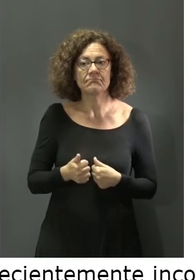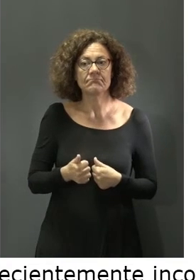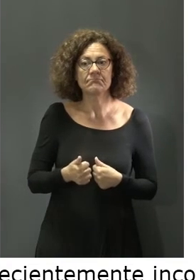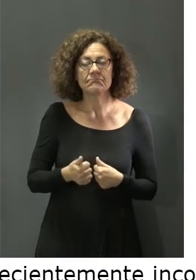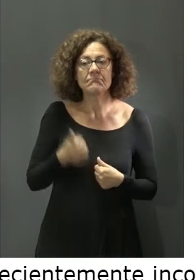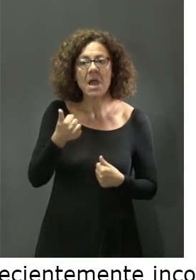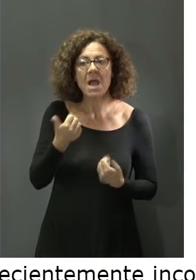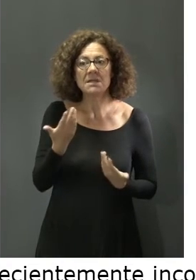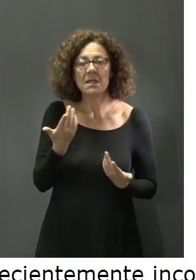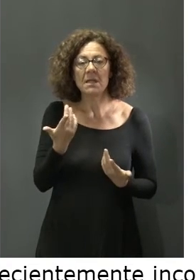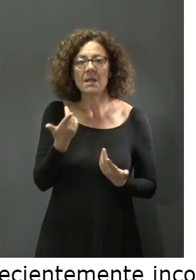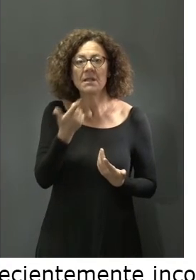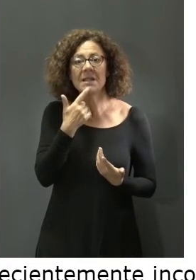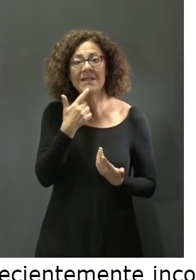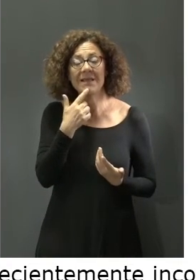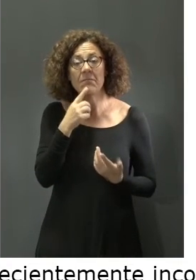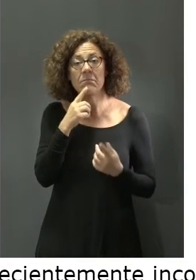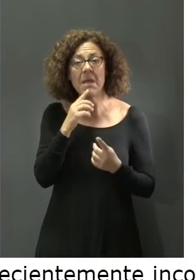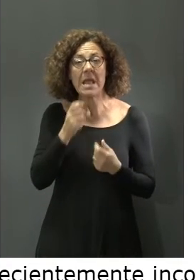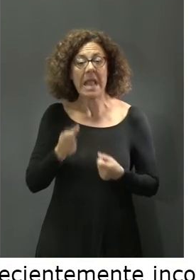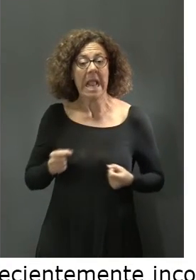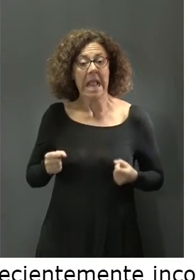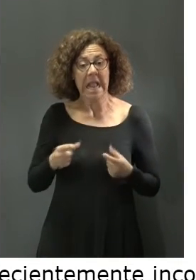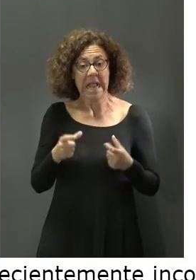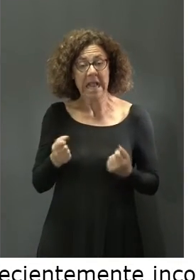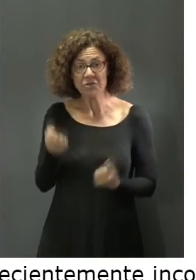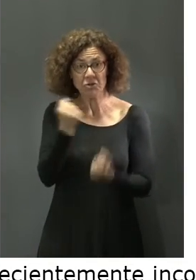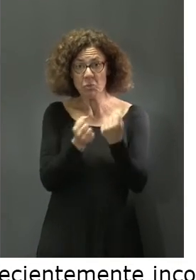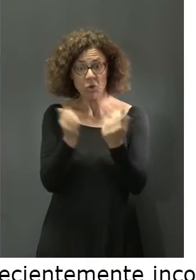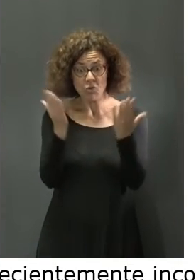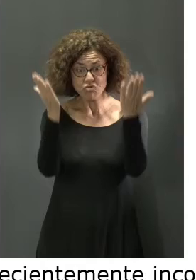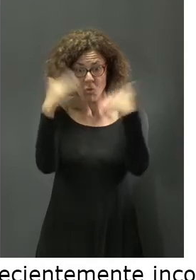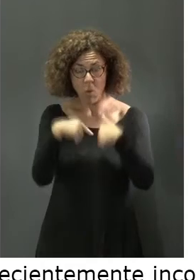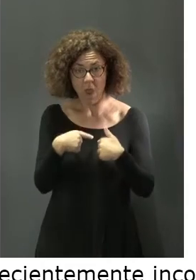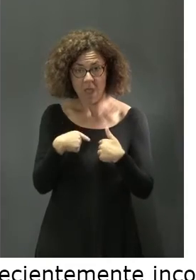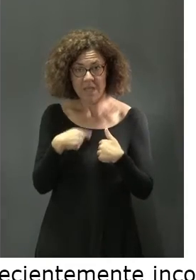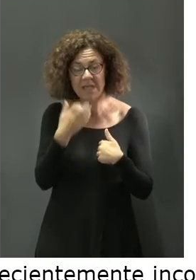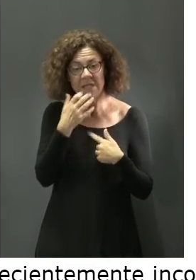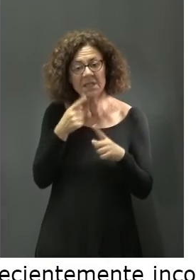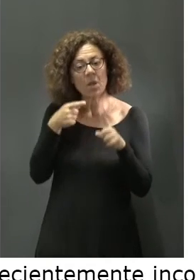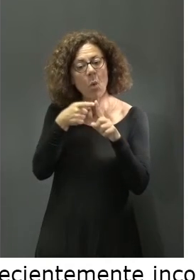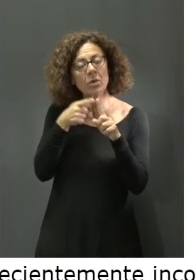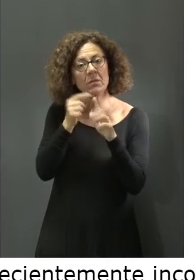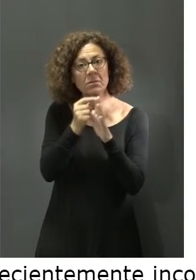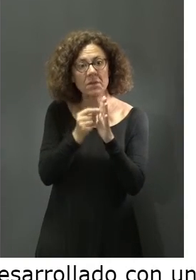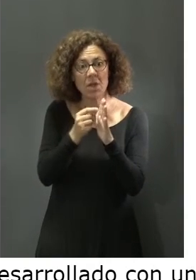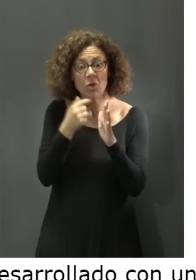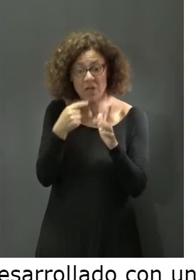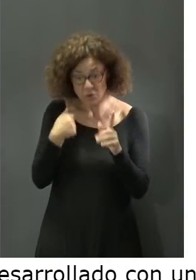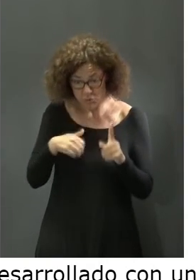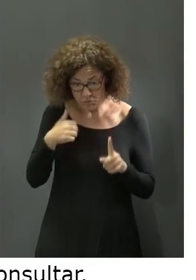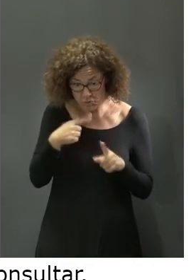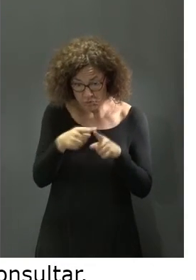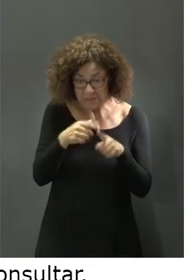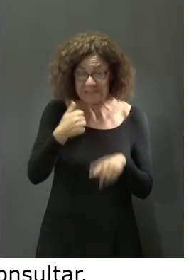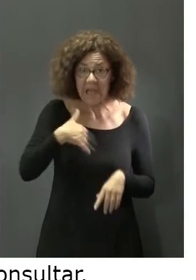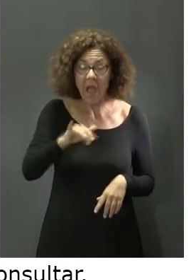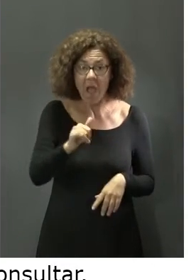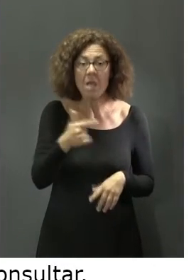sea, que no tendrá repercusiones económicas en esta medida, sino que con los medios existentes pues